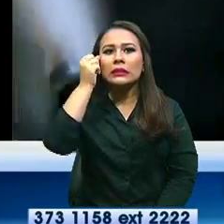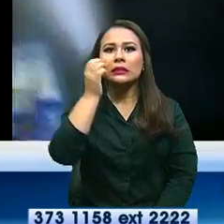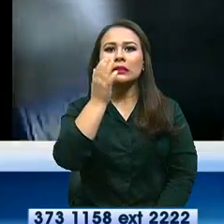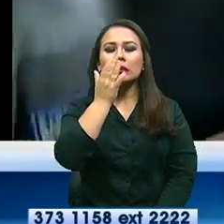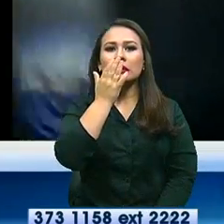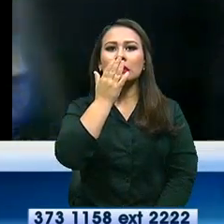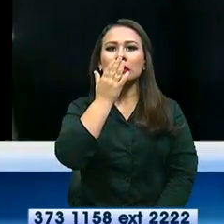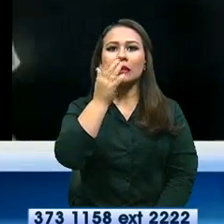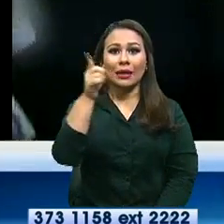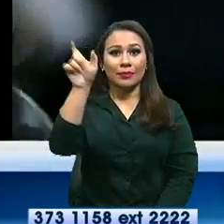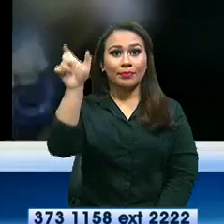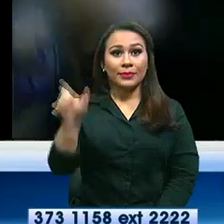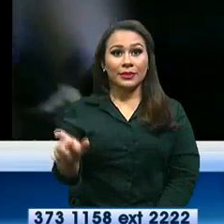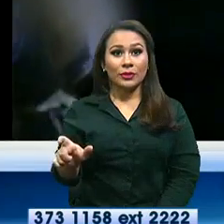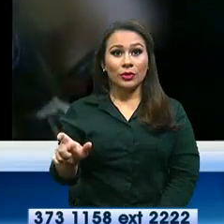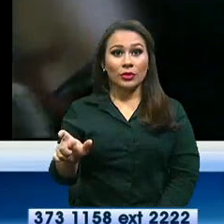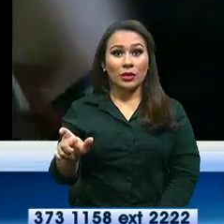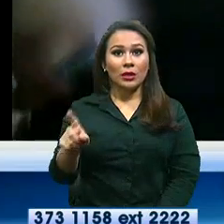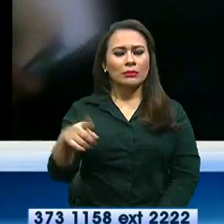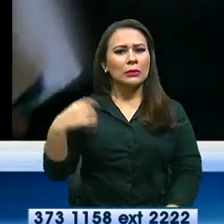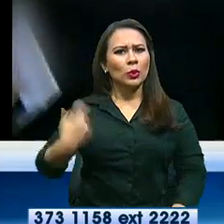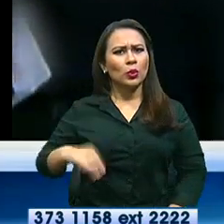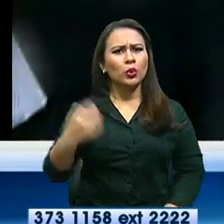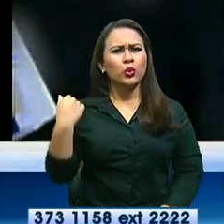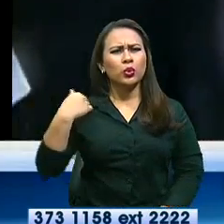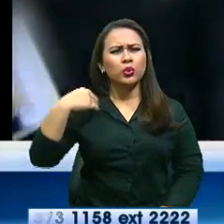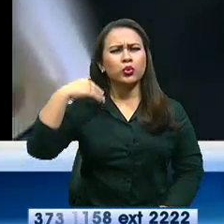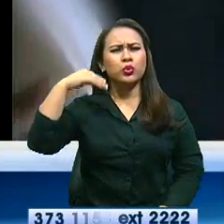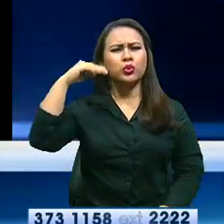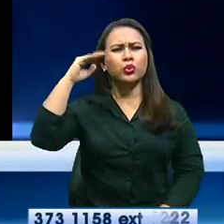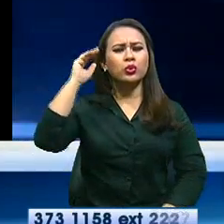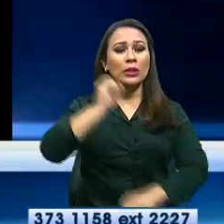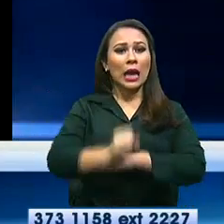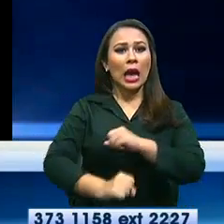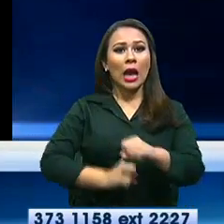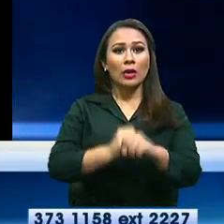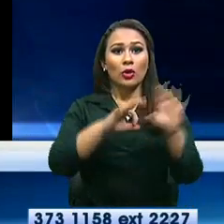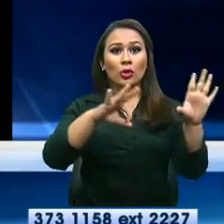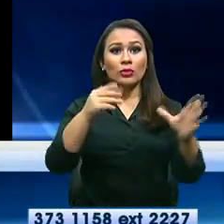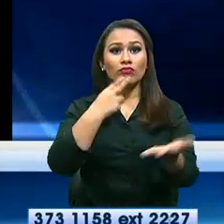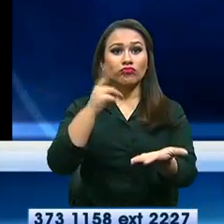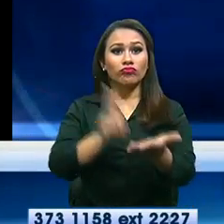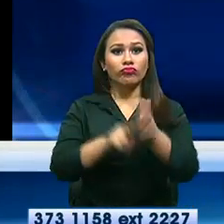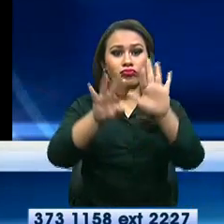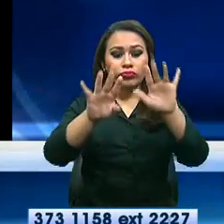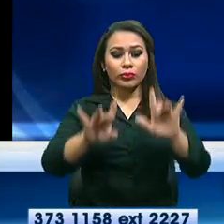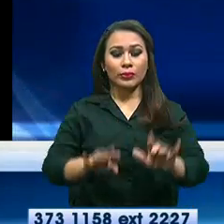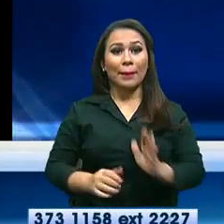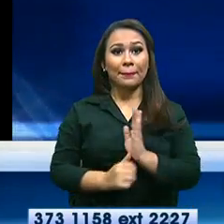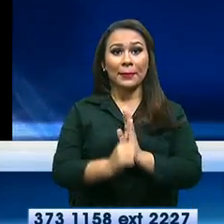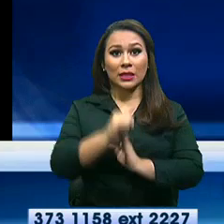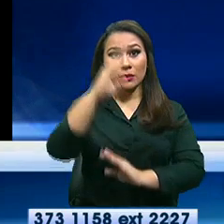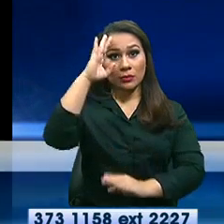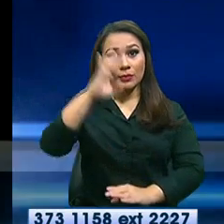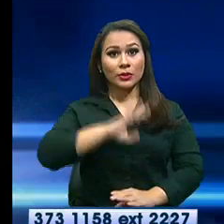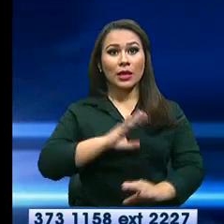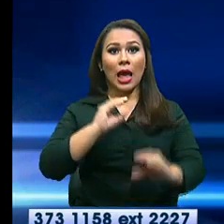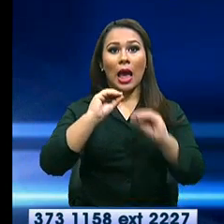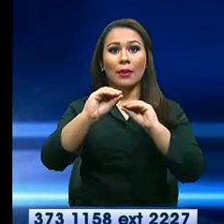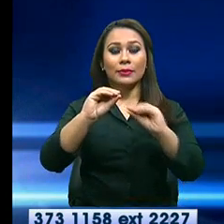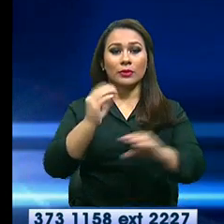enteramos. El Rey Zamora es una figura legendaria de los 80. En un boletín de prensa, el Ministerio del Interior informó que